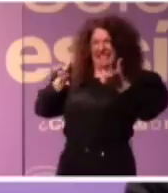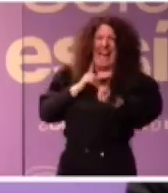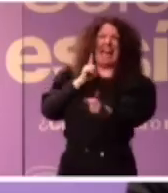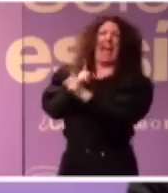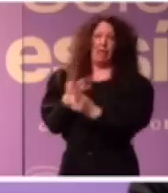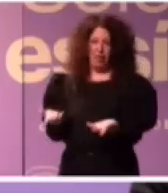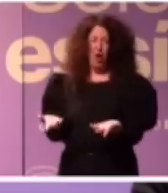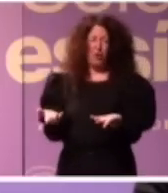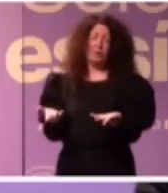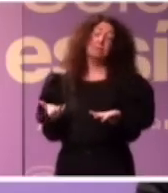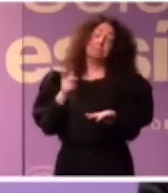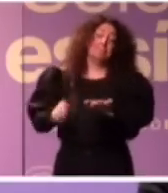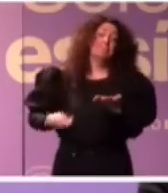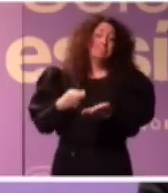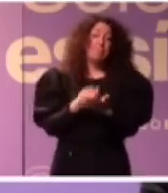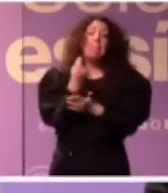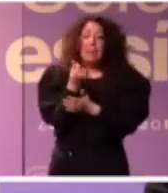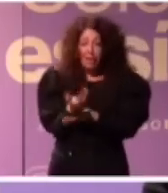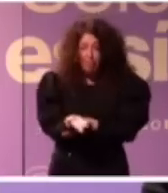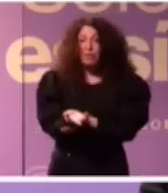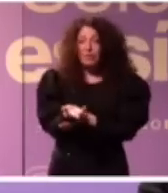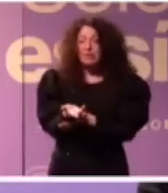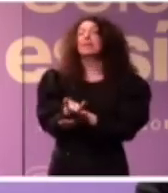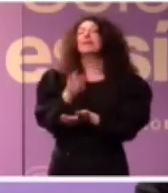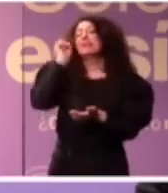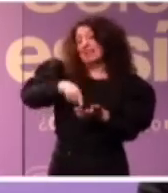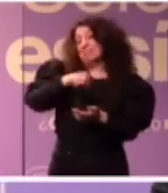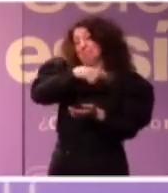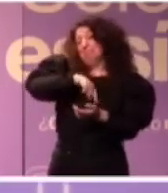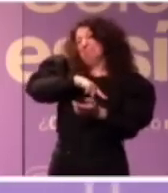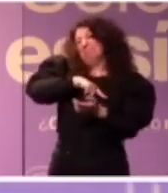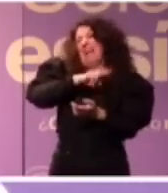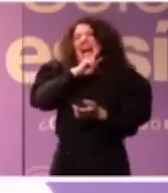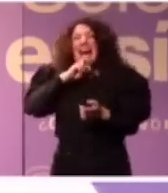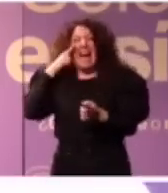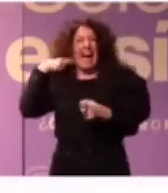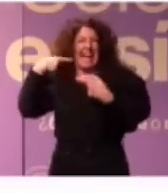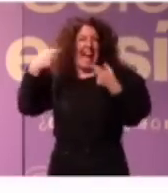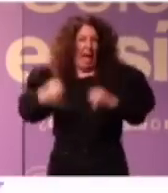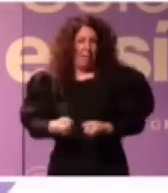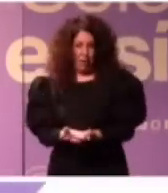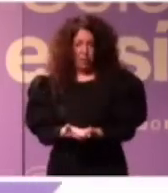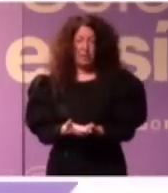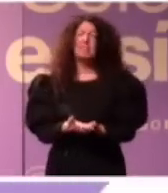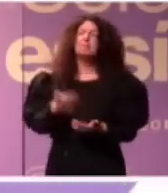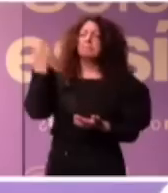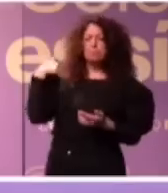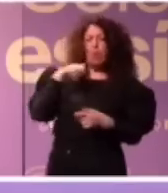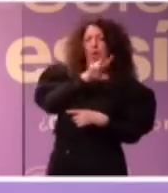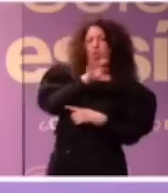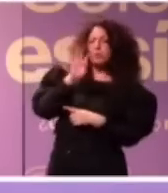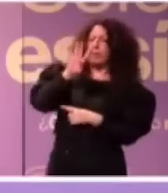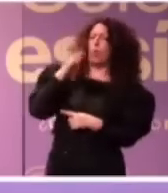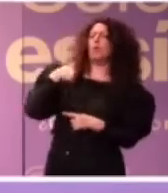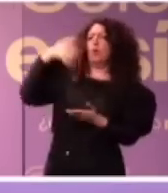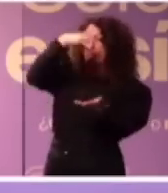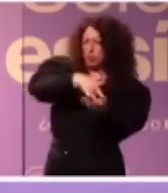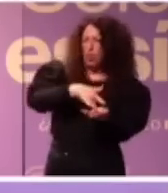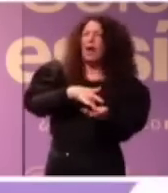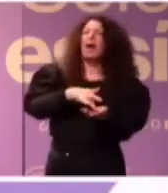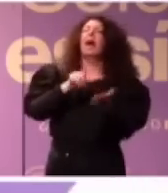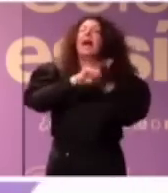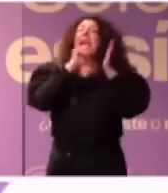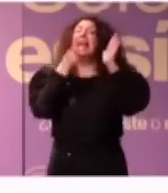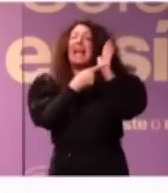que tener un precio y tenía que tener una reacción. Ya pasó en el año 2004. Cuando se aprobó la ley